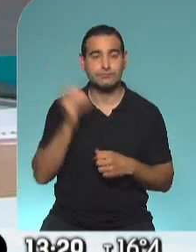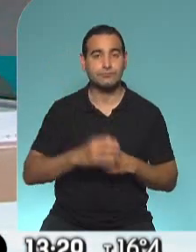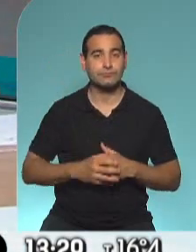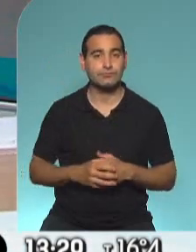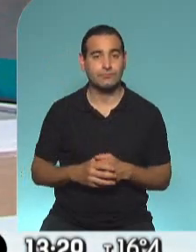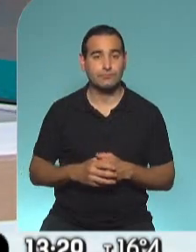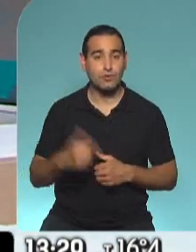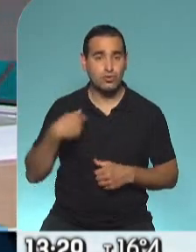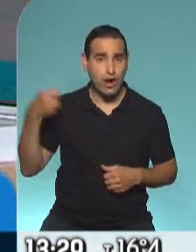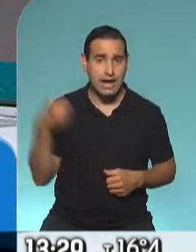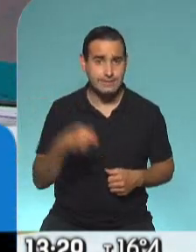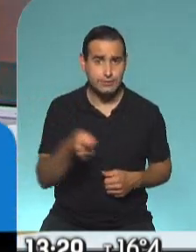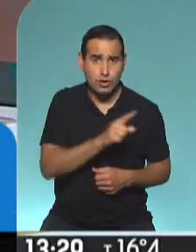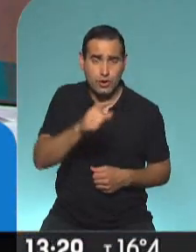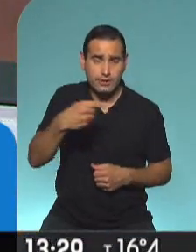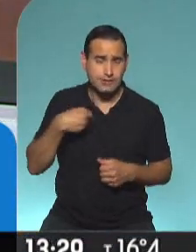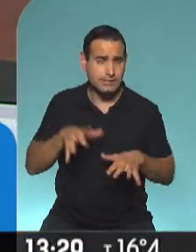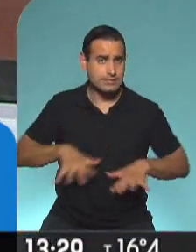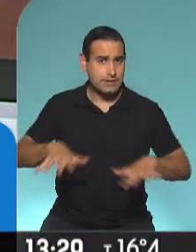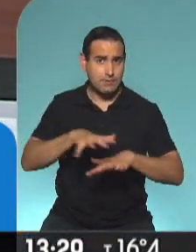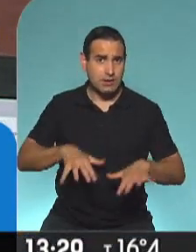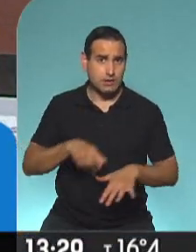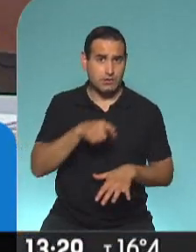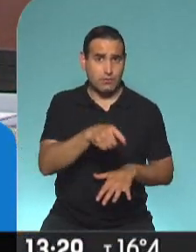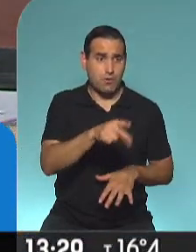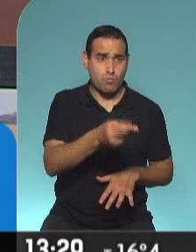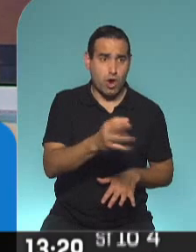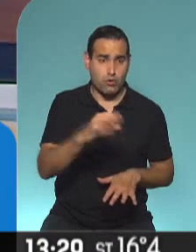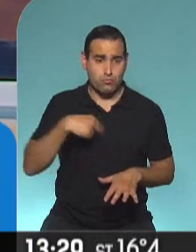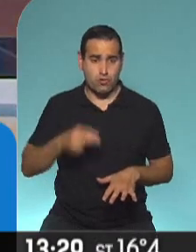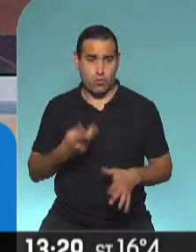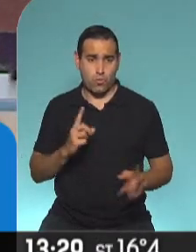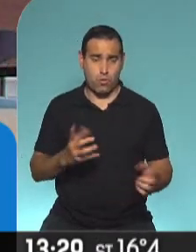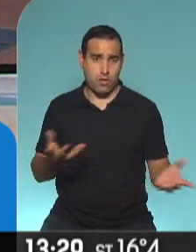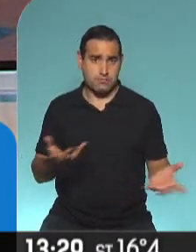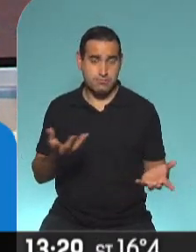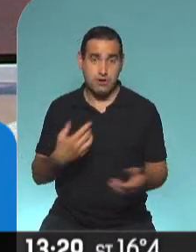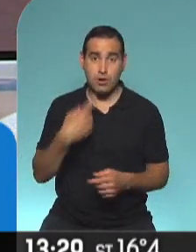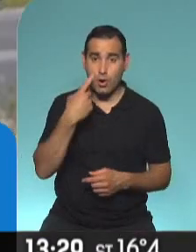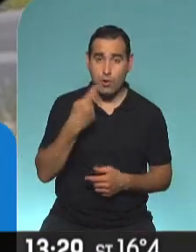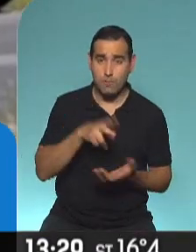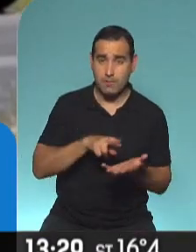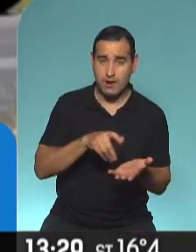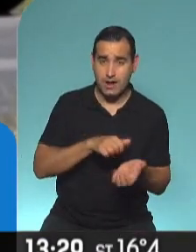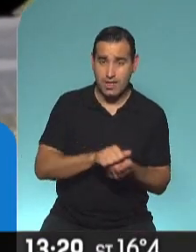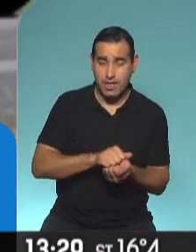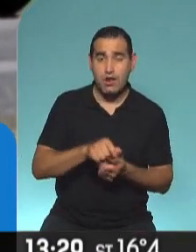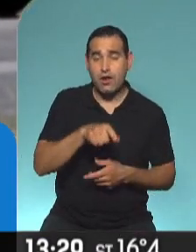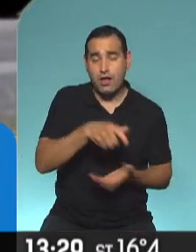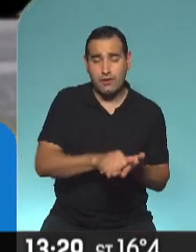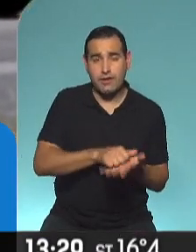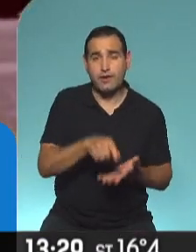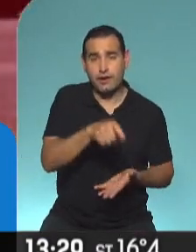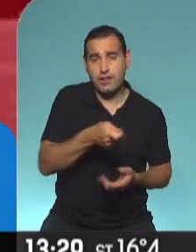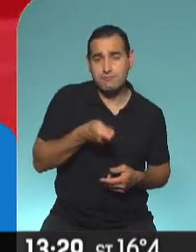No soy un asesino, estoy arrepentido, era su vida o la mía, lo dijo el panadero que mató a un adolescente de 17 años que junto con